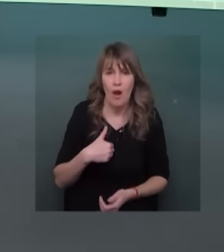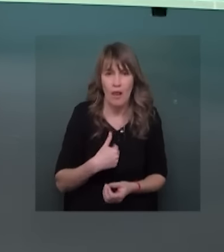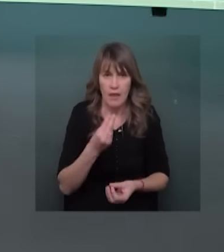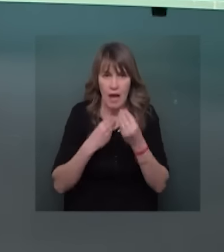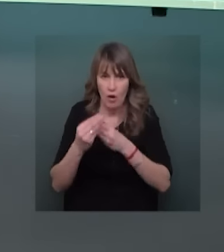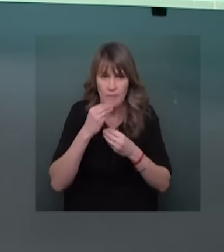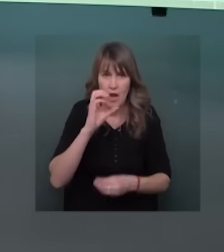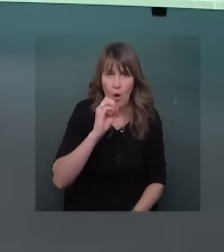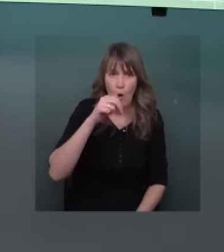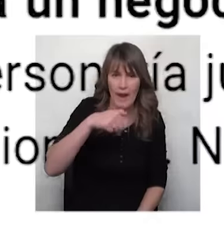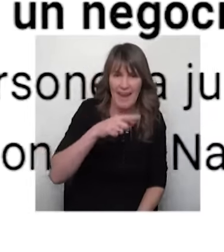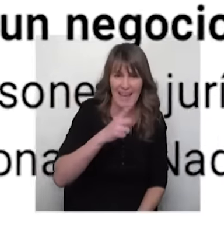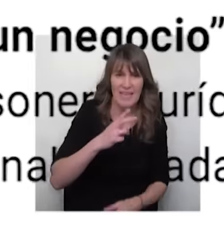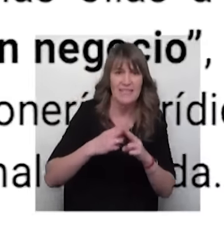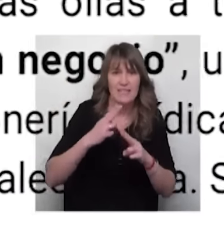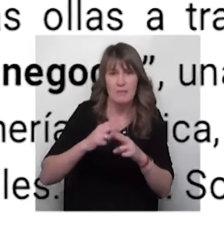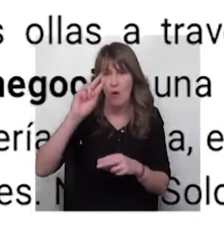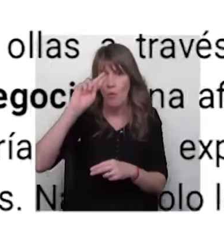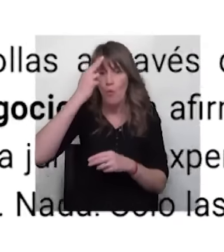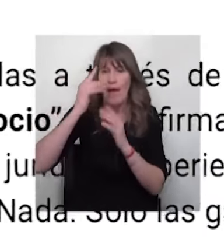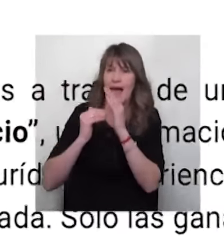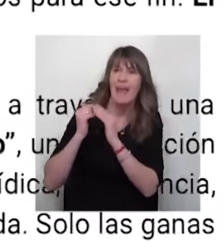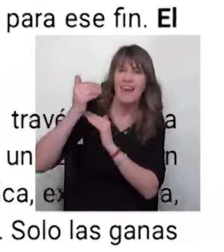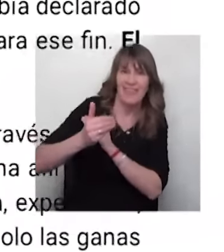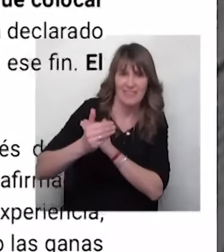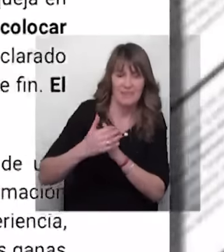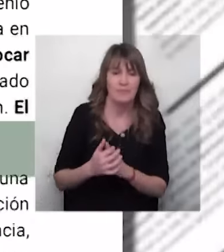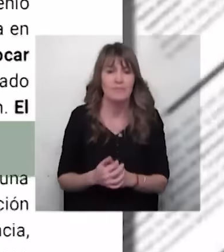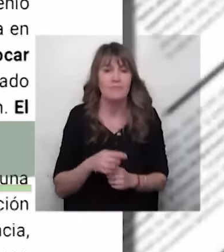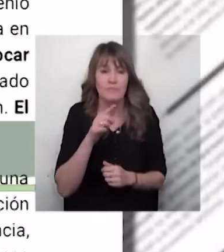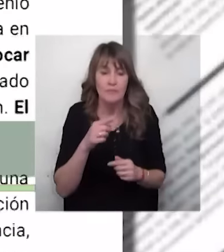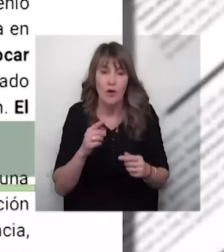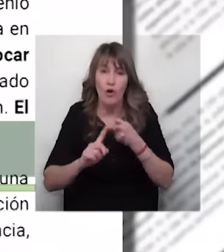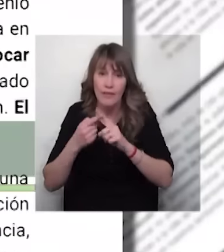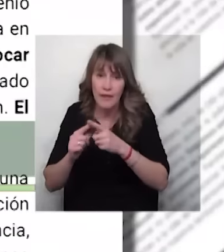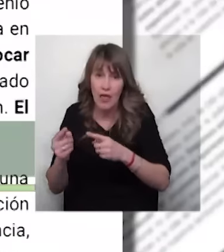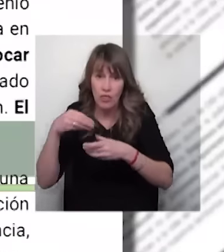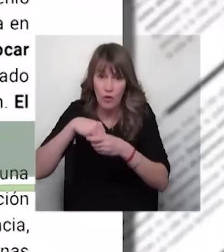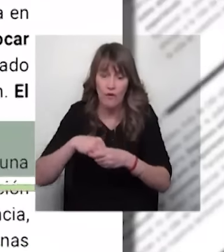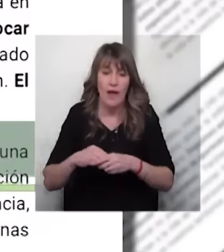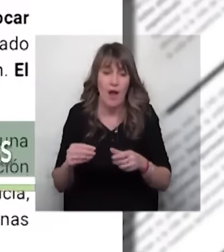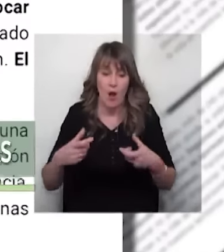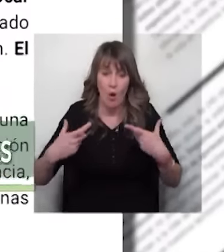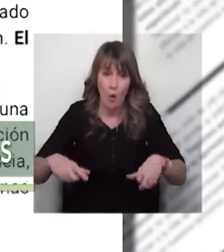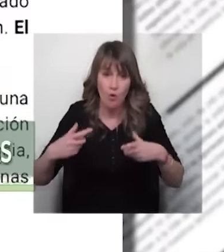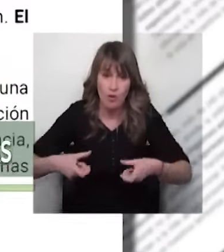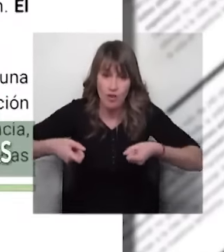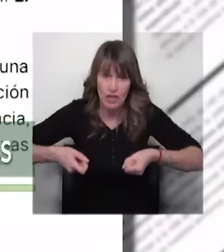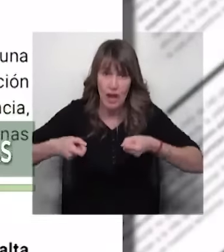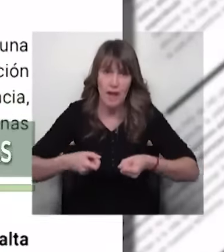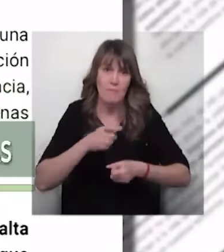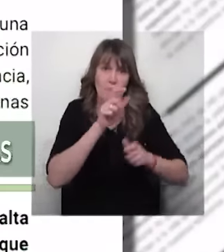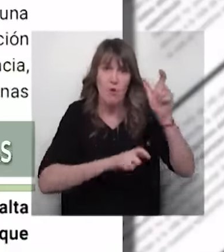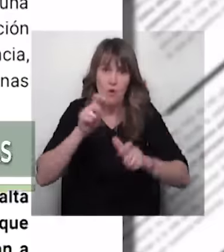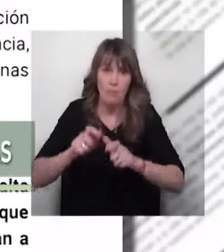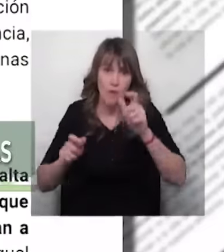ong Uruguay adelante la coordinadora de ollas populares realiza en un comunicado una síntesis de lo que ha